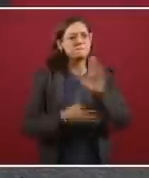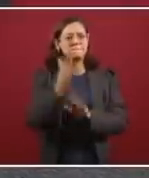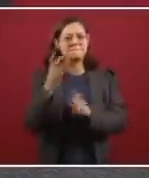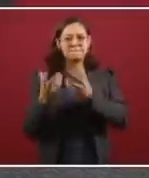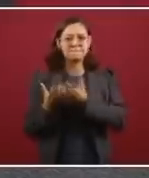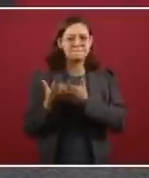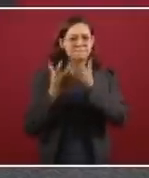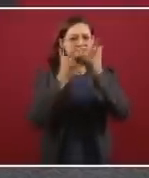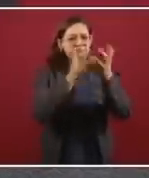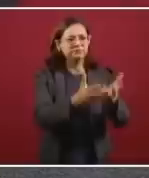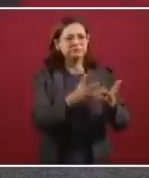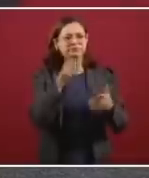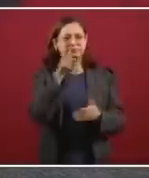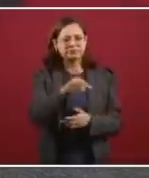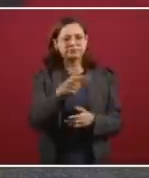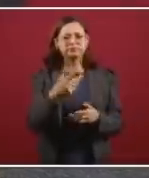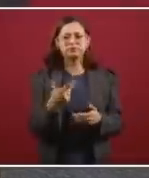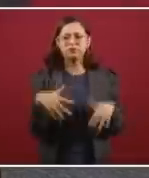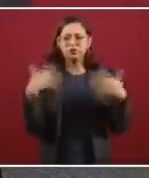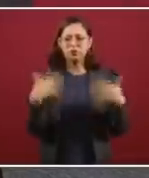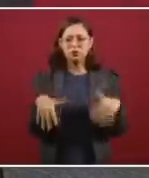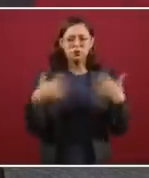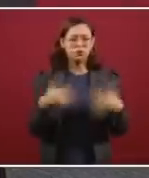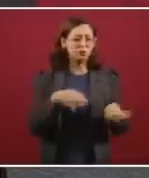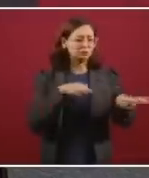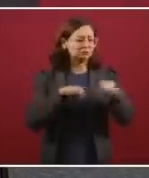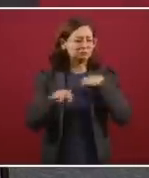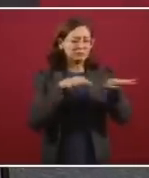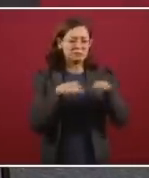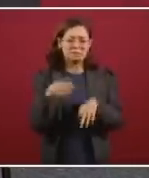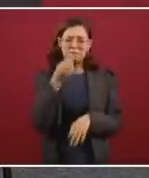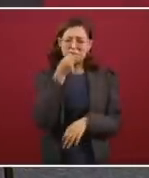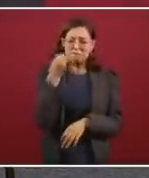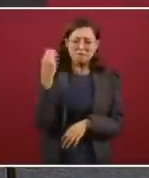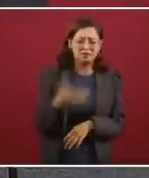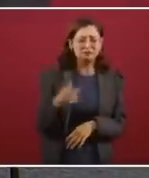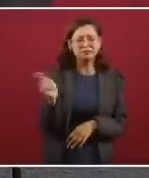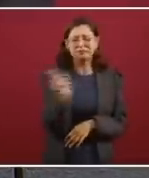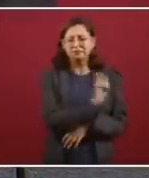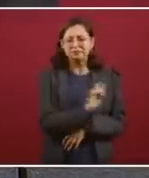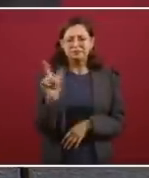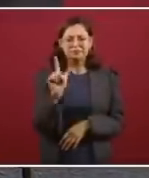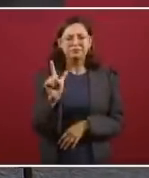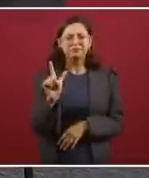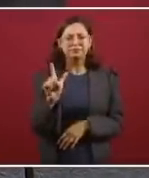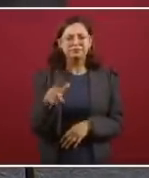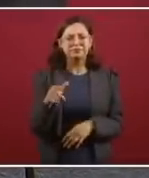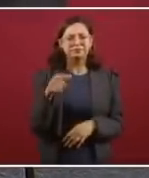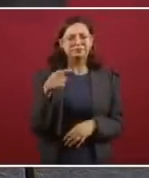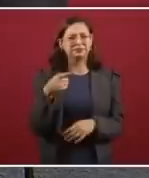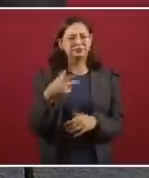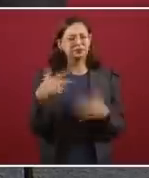trabajo de espléndido, profesional,